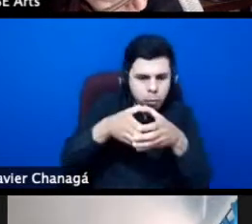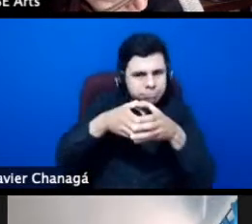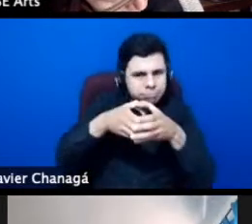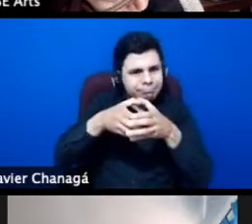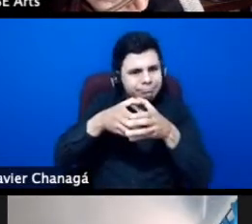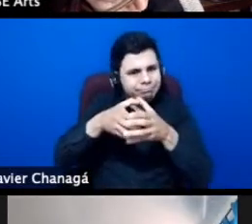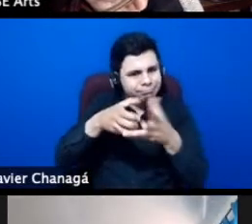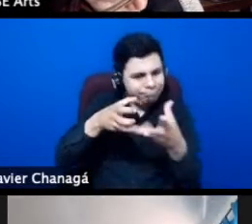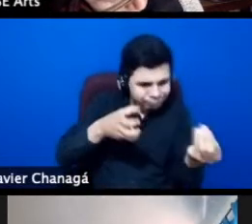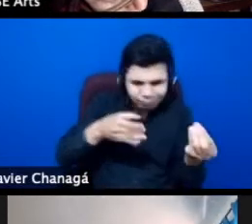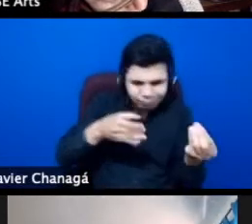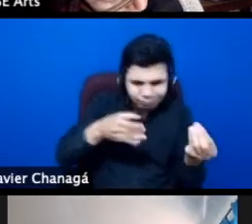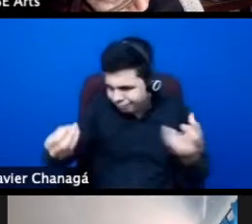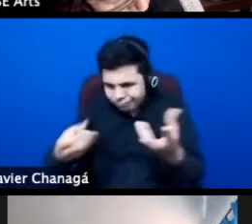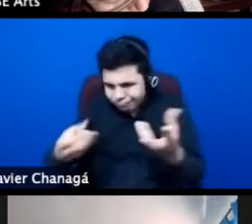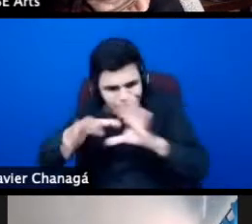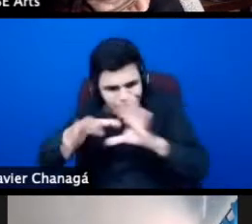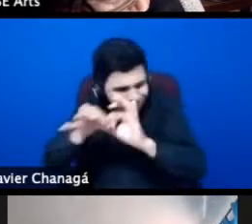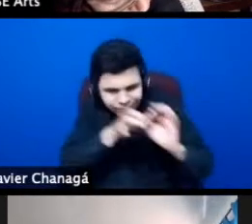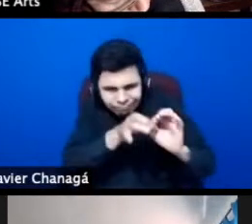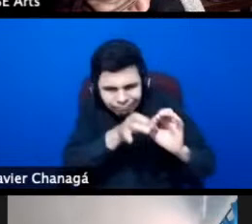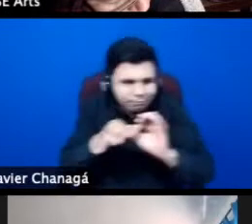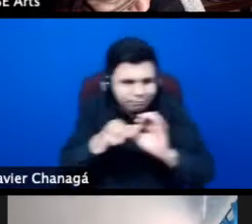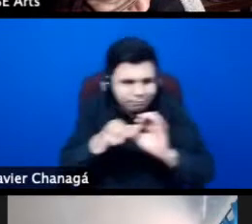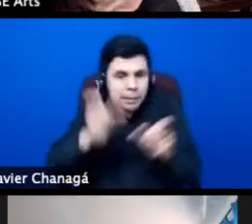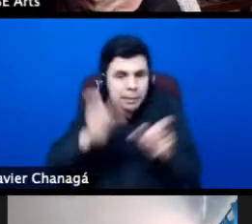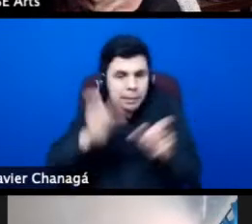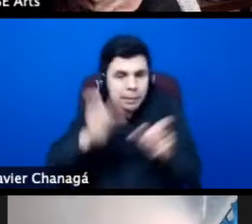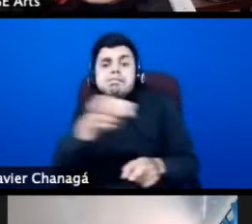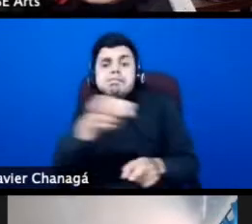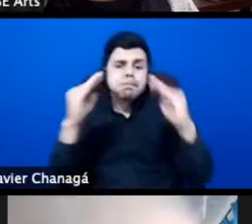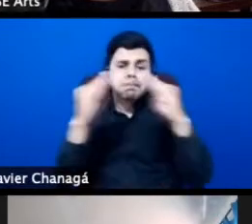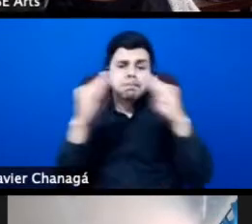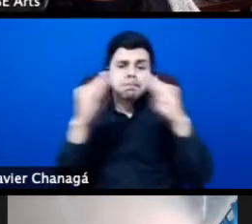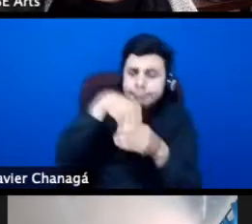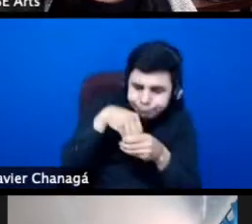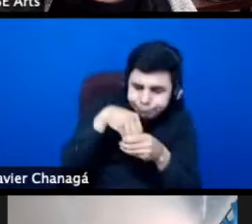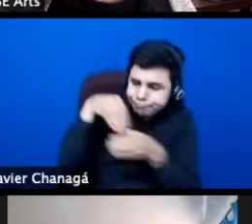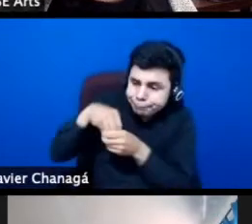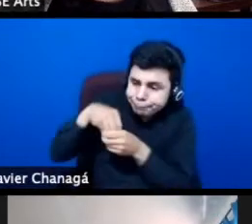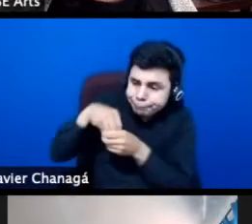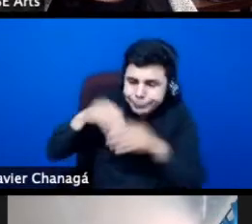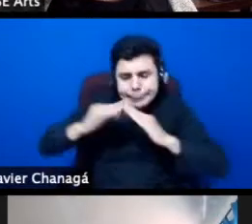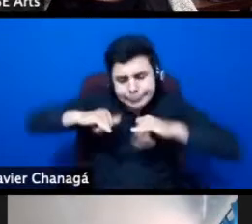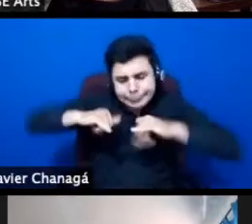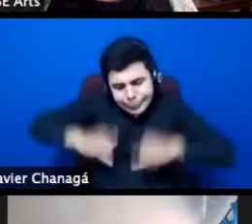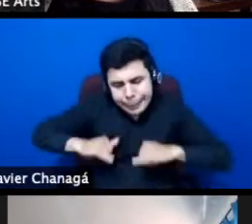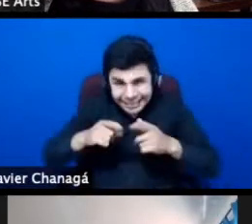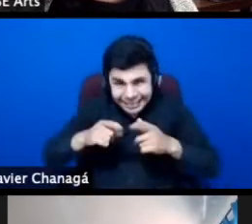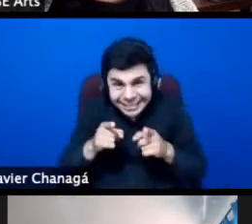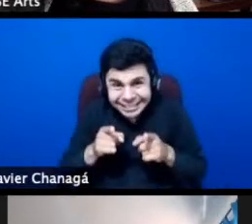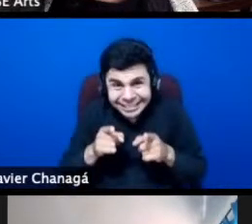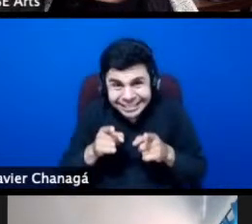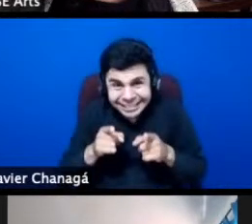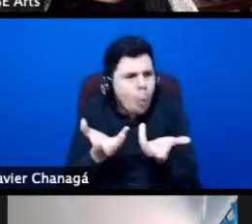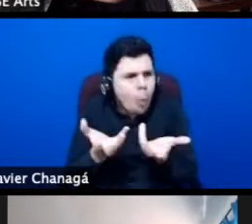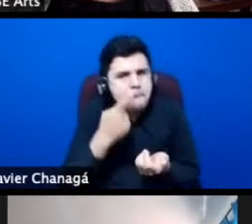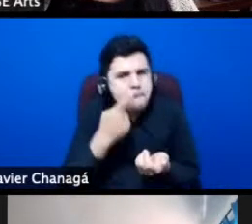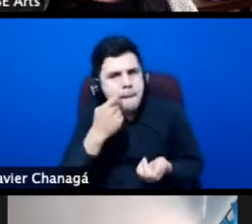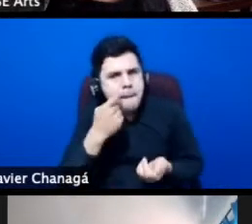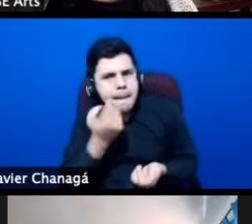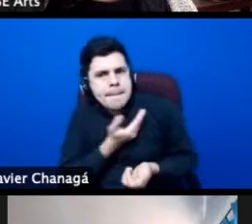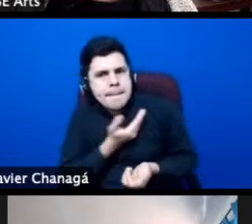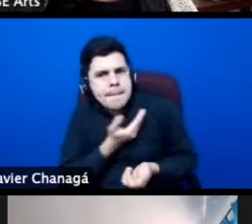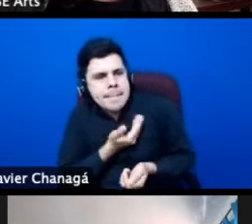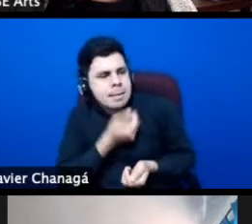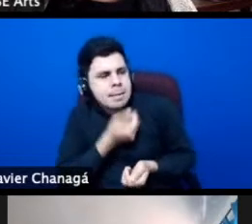sus casas, cómo se logra que interactúen las familias, cómo se logra que interactúen padres e hijos precisamente